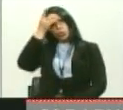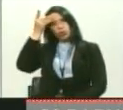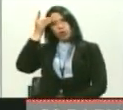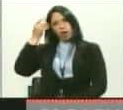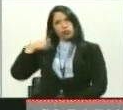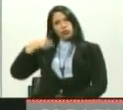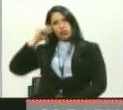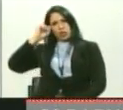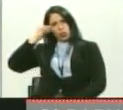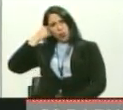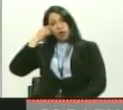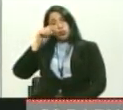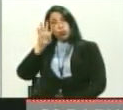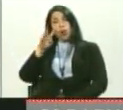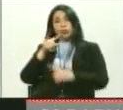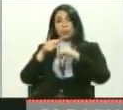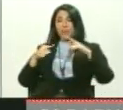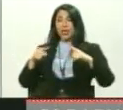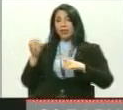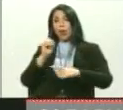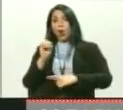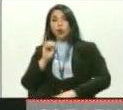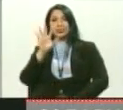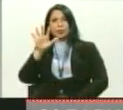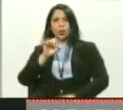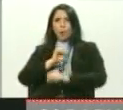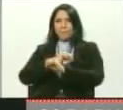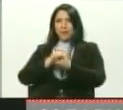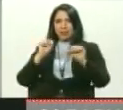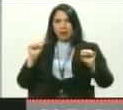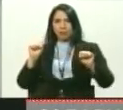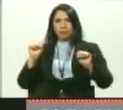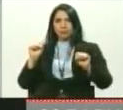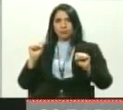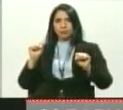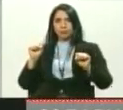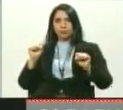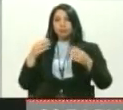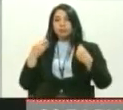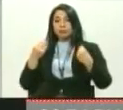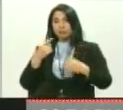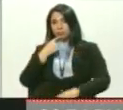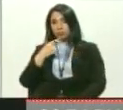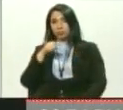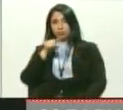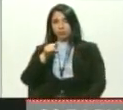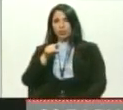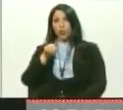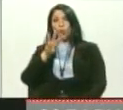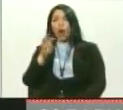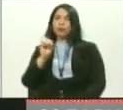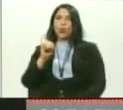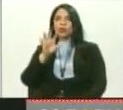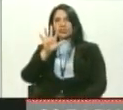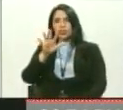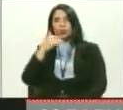recuerdo que ya a las 4:30, 5 de la mañana, como dices tú, 4 o 5 llamadas clave